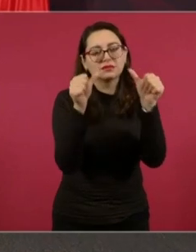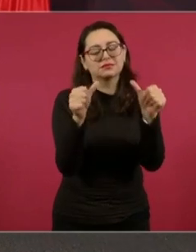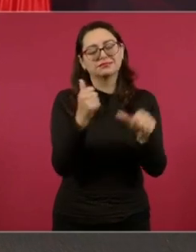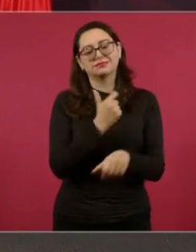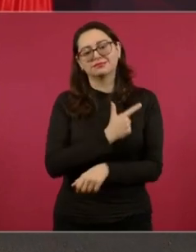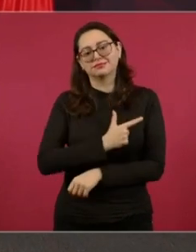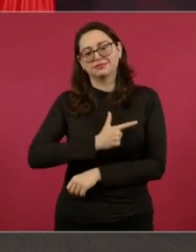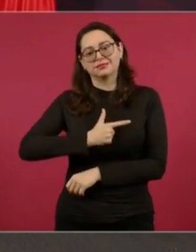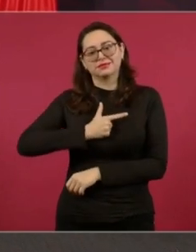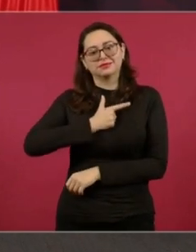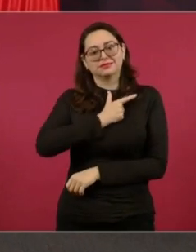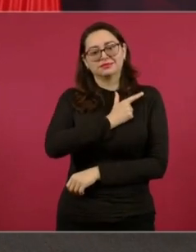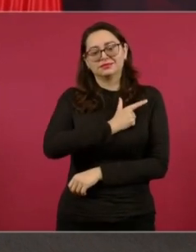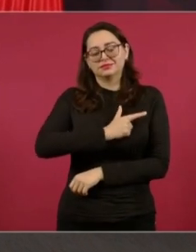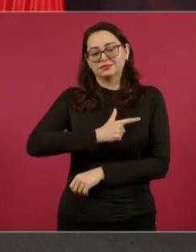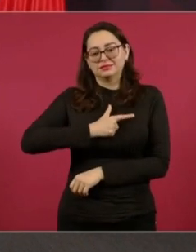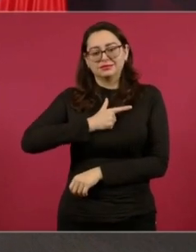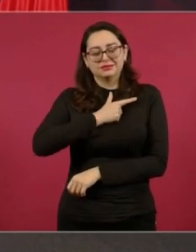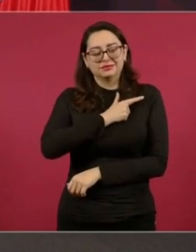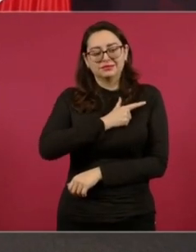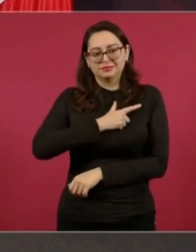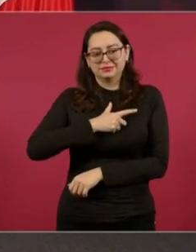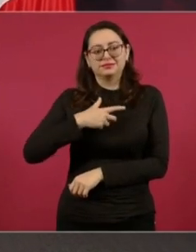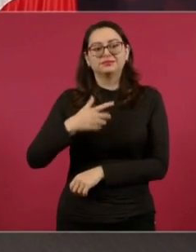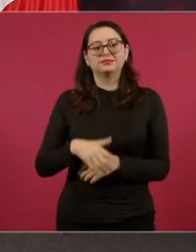lo ven muchos